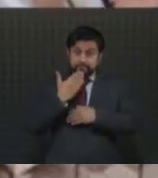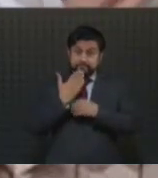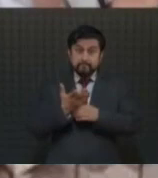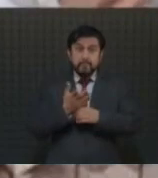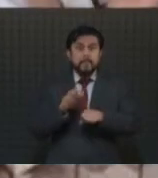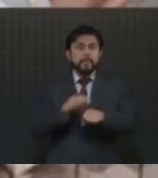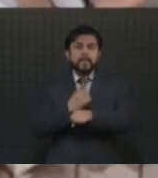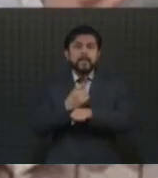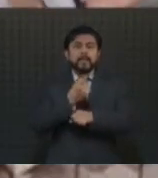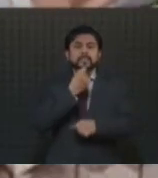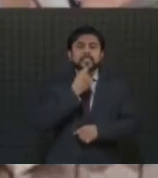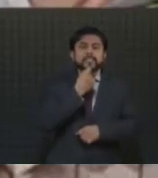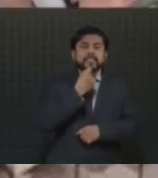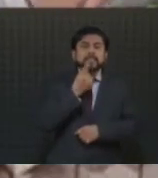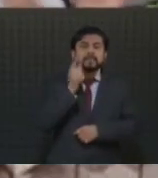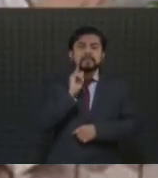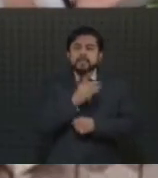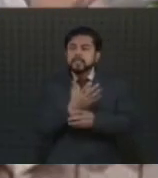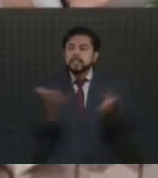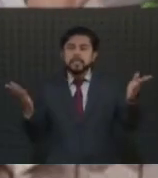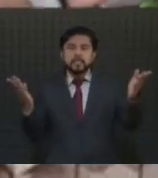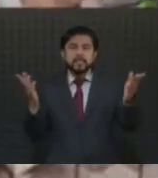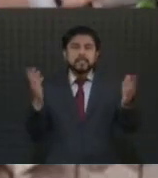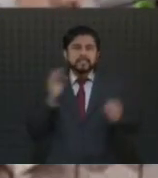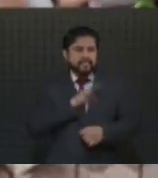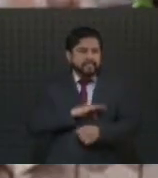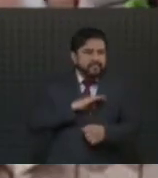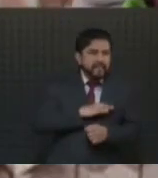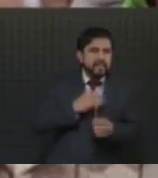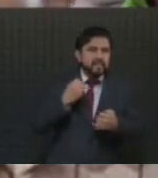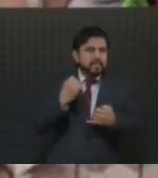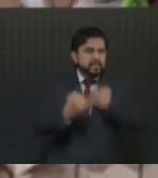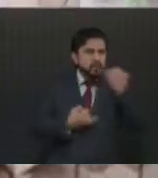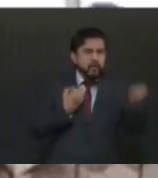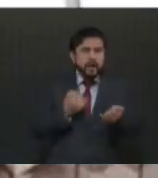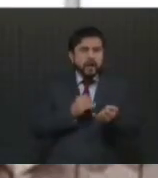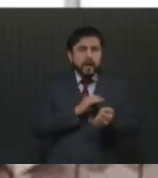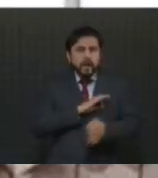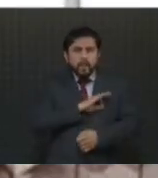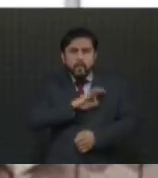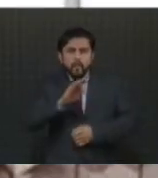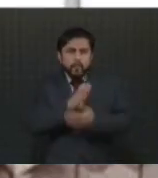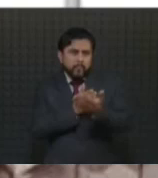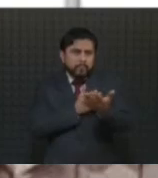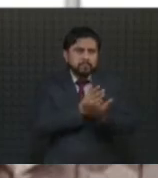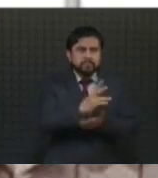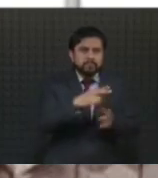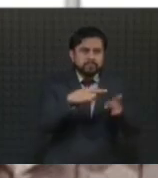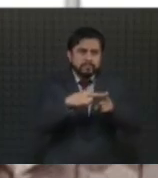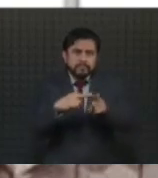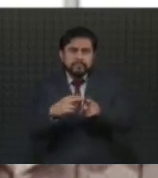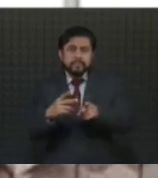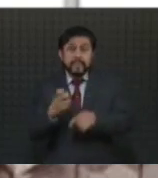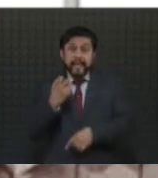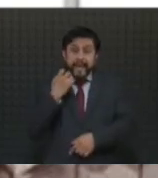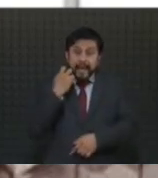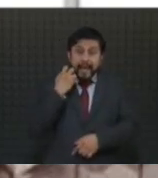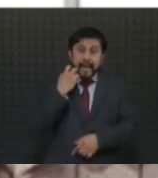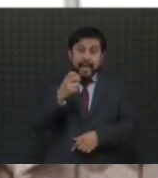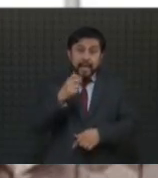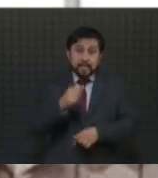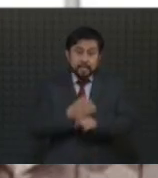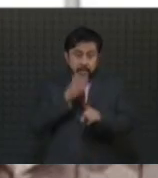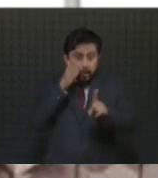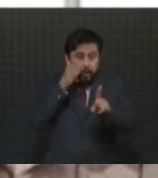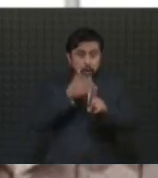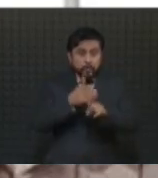jugar libremente, puedan sentirse felices. Porque al final esa es la labor de un gobierno que se dedica